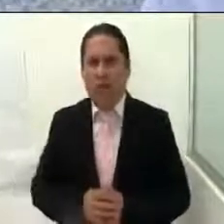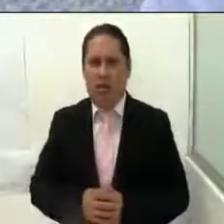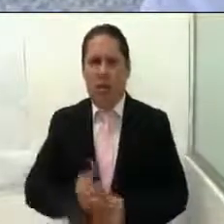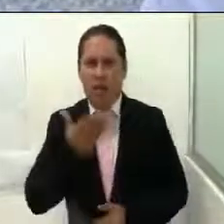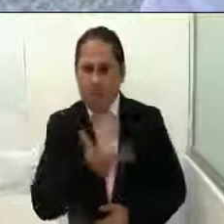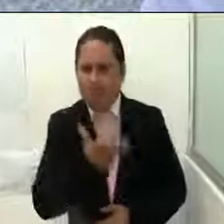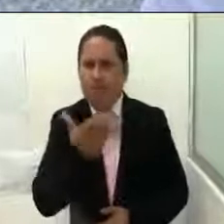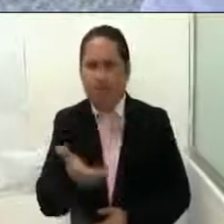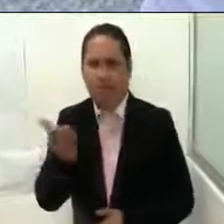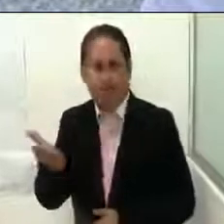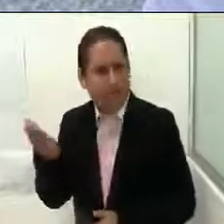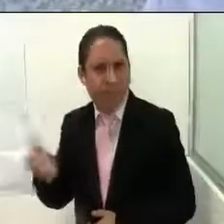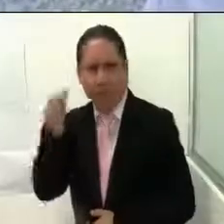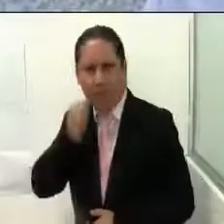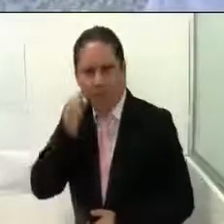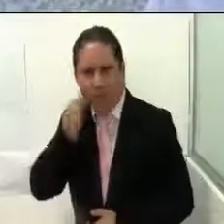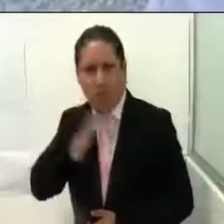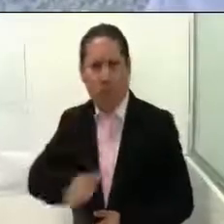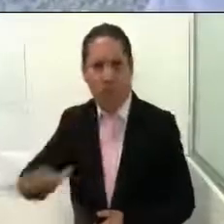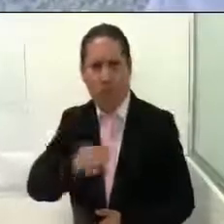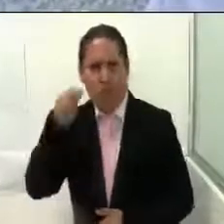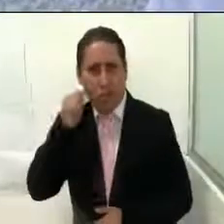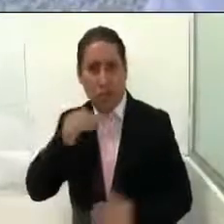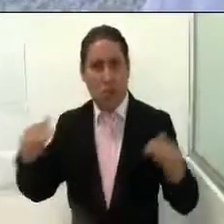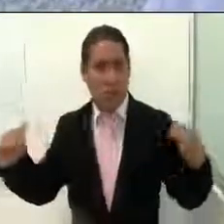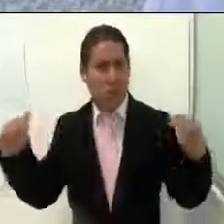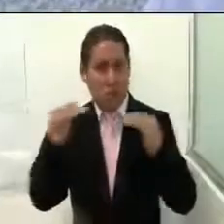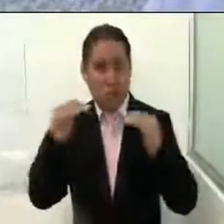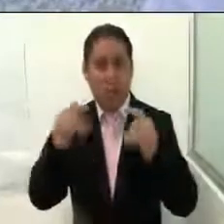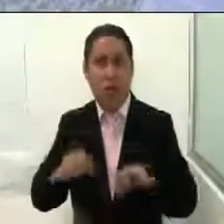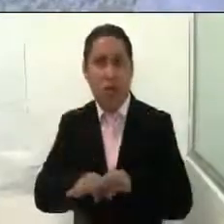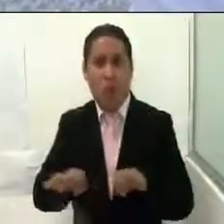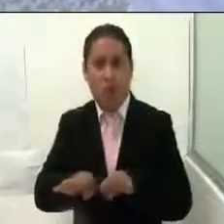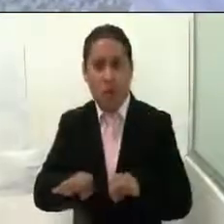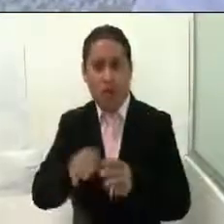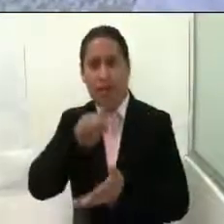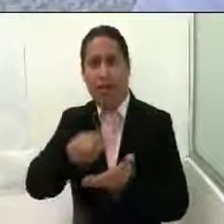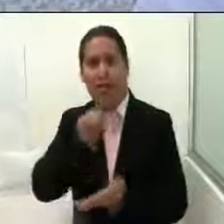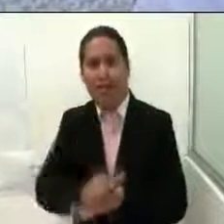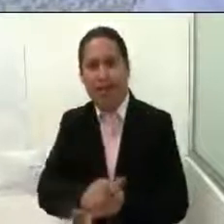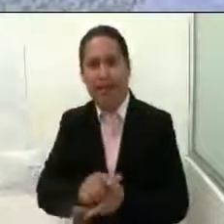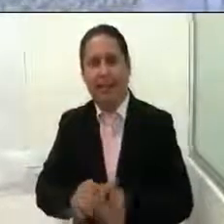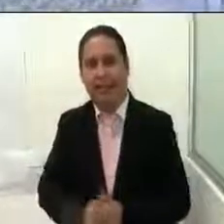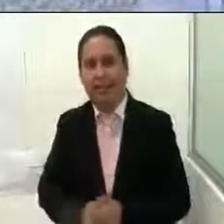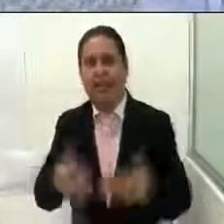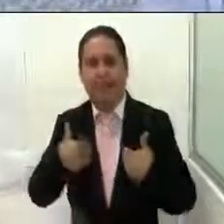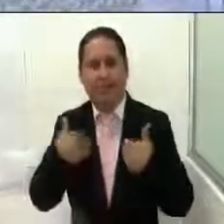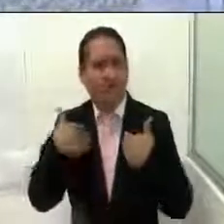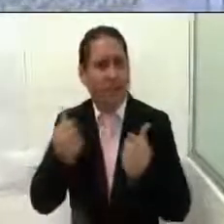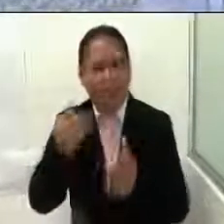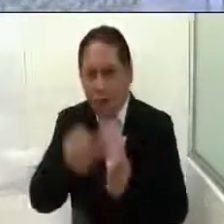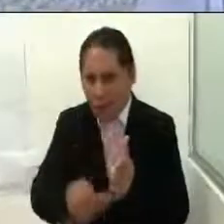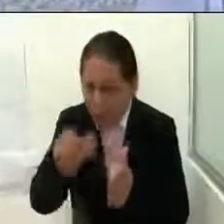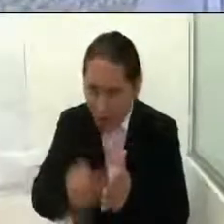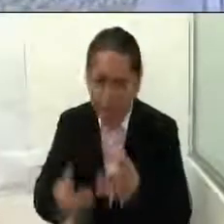estamos a la altura de las exigencias en esa materia en cuestión de leyes entendemos que falta mucho por